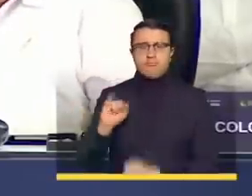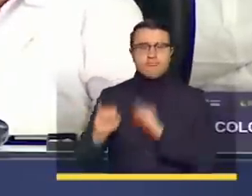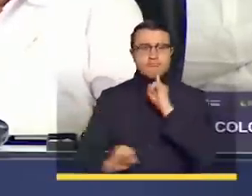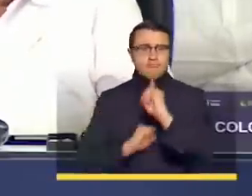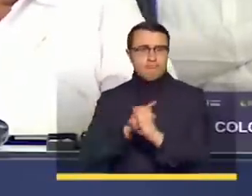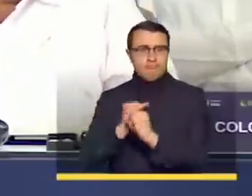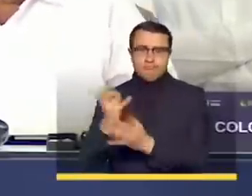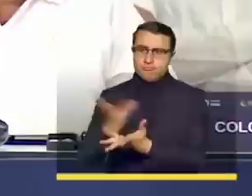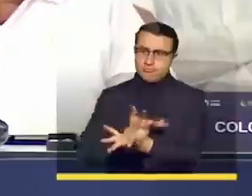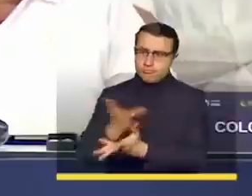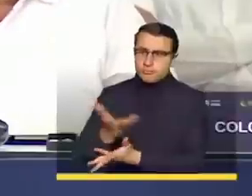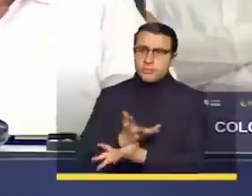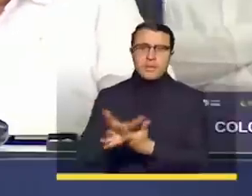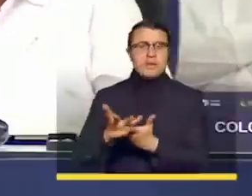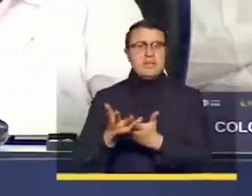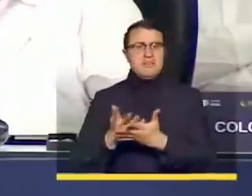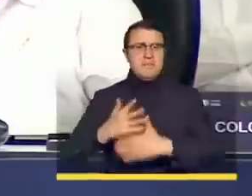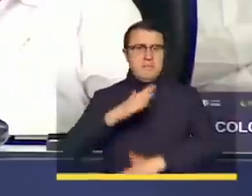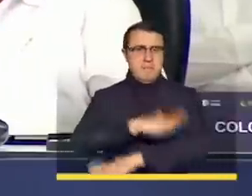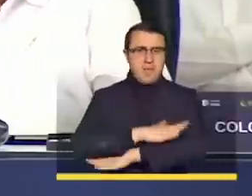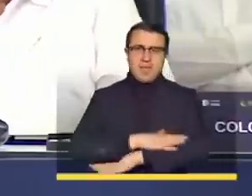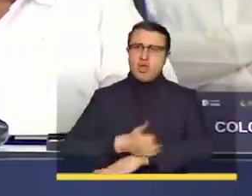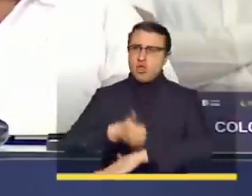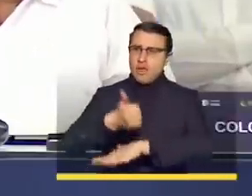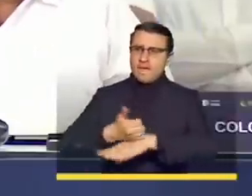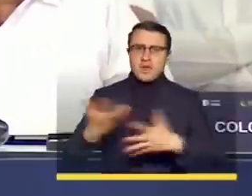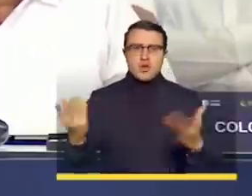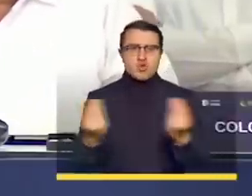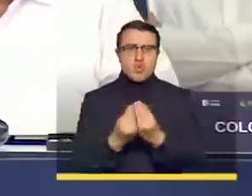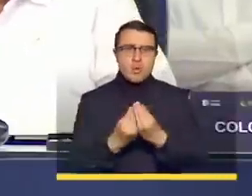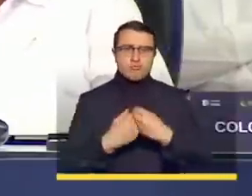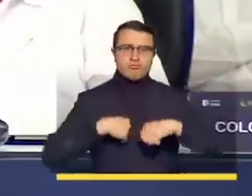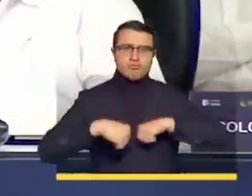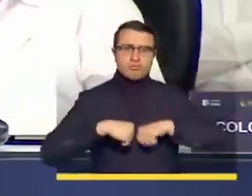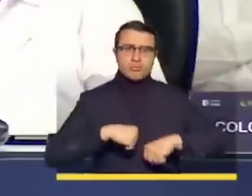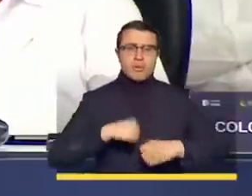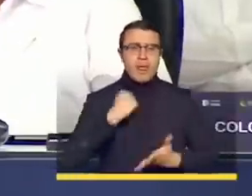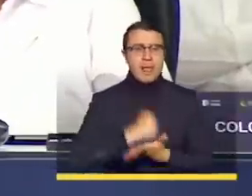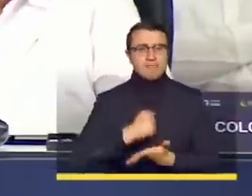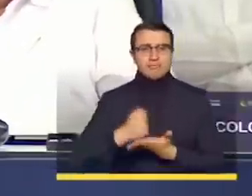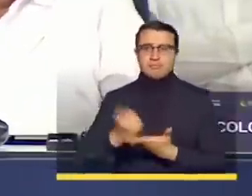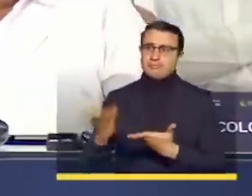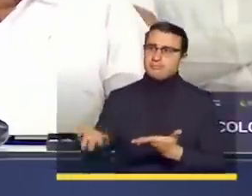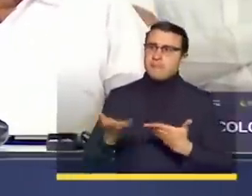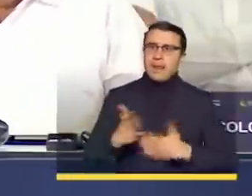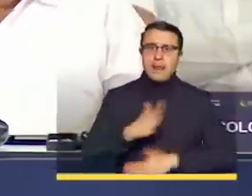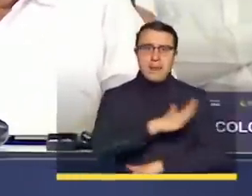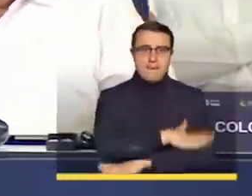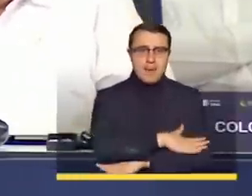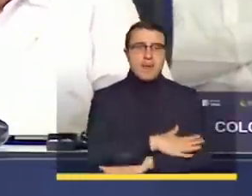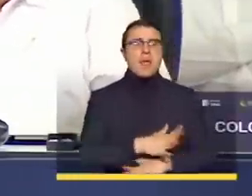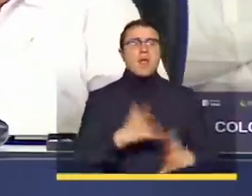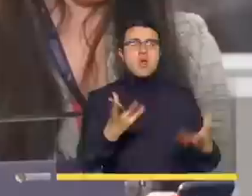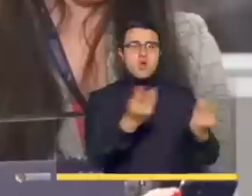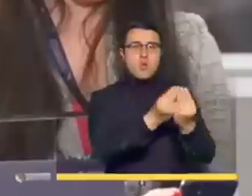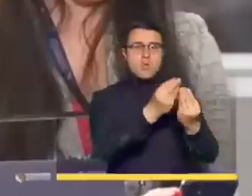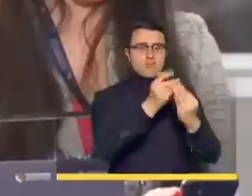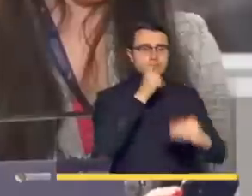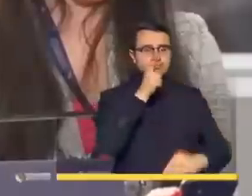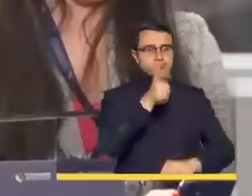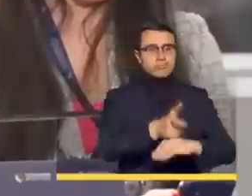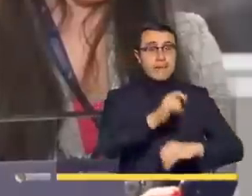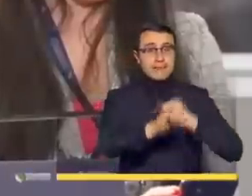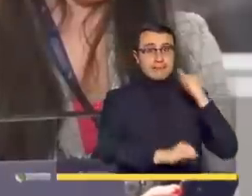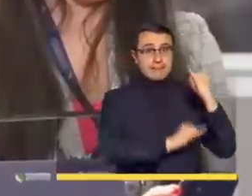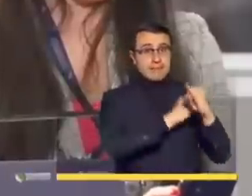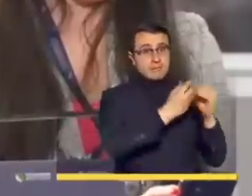Relaciones Exteriores, embajadores, jefes de misiones diplomáticas acreditadas en Colombia, observadores